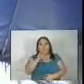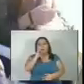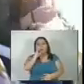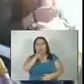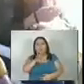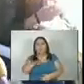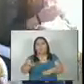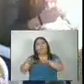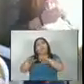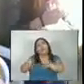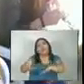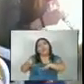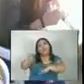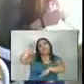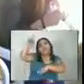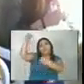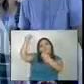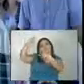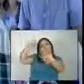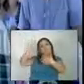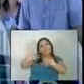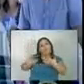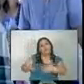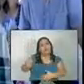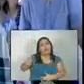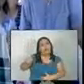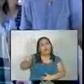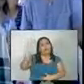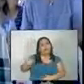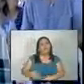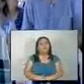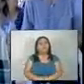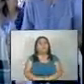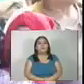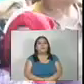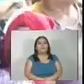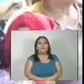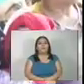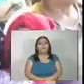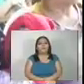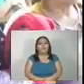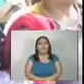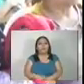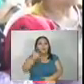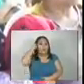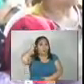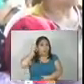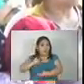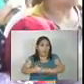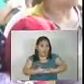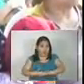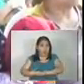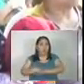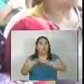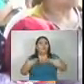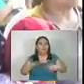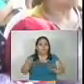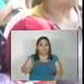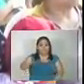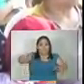para agradecer por las bendiciones que han tenido durante todo el año. Mi hijo se graduó de ingeniero